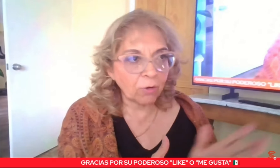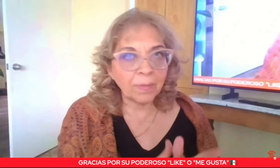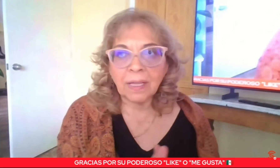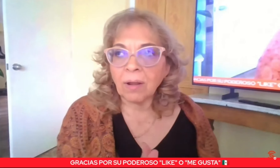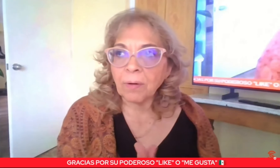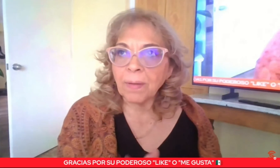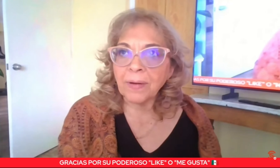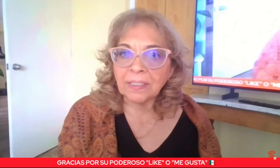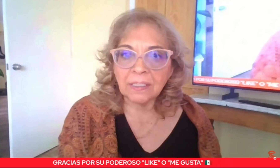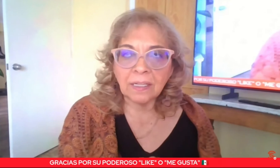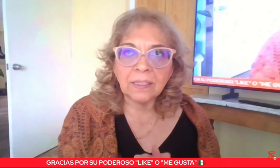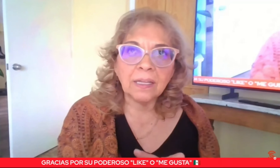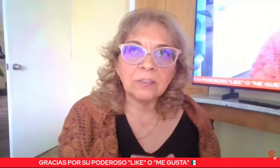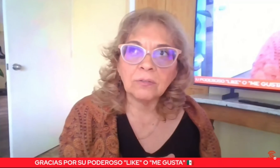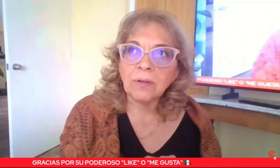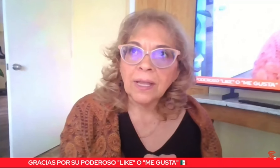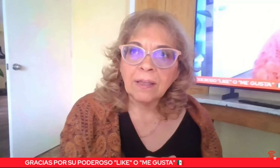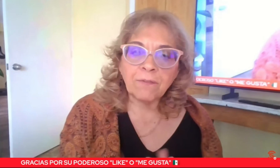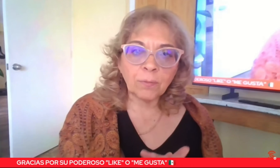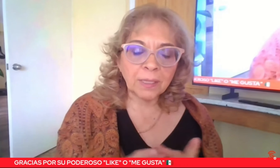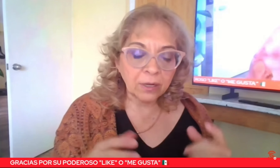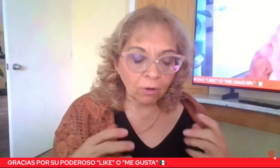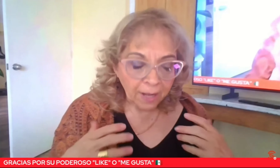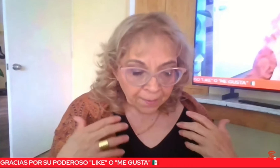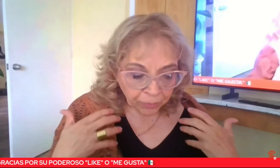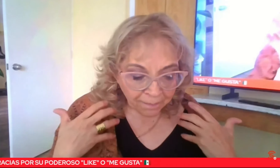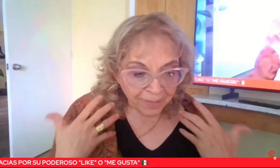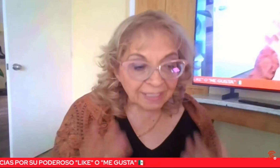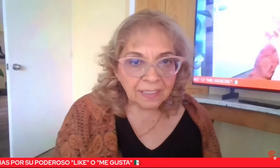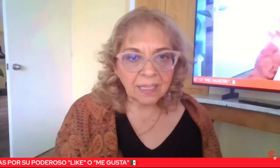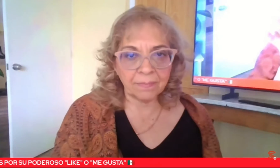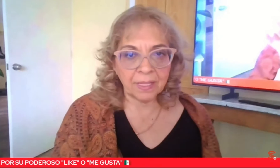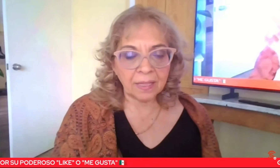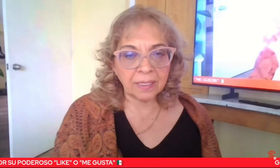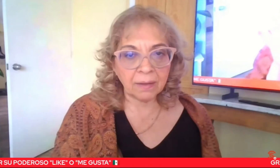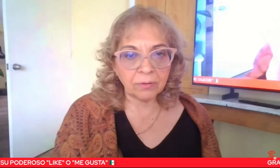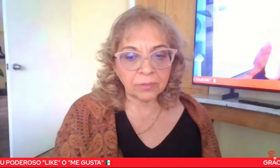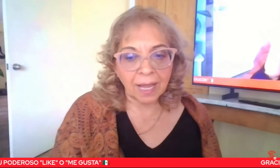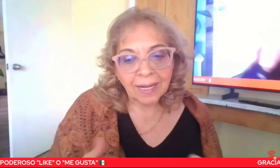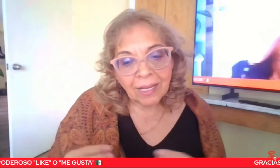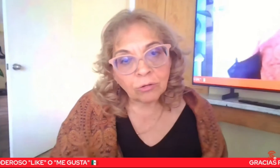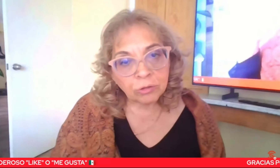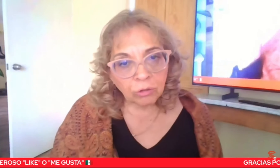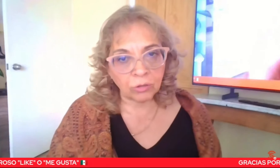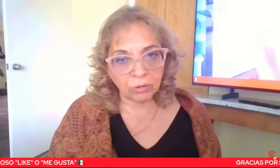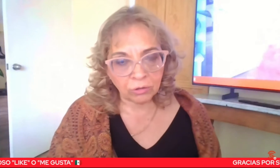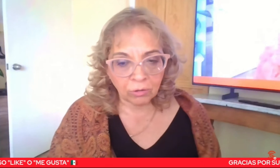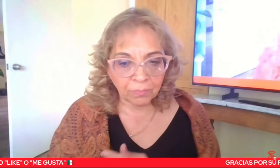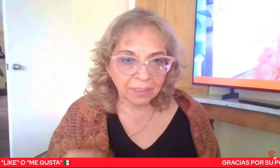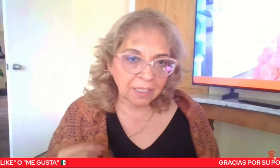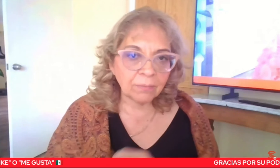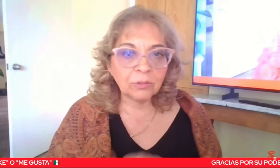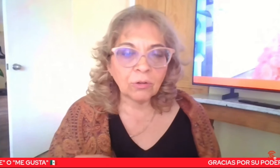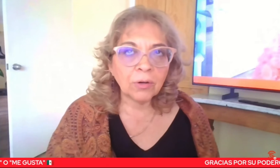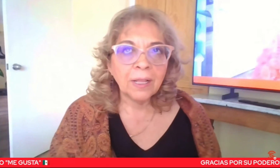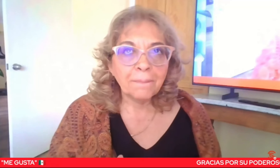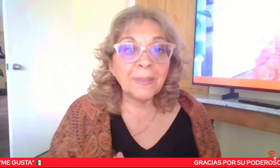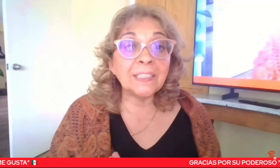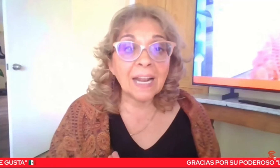había comentado la propia presidenta en su informe anterior, una embestida mediática brutal, y nosotros, ¿no?, pues seguimos